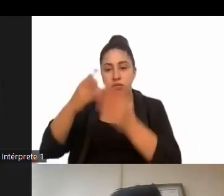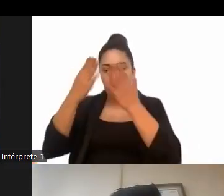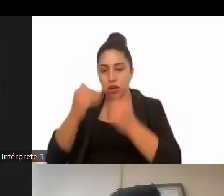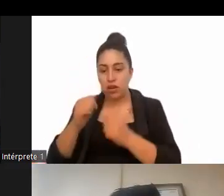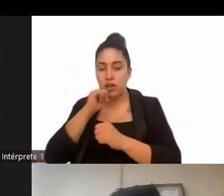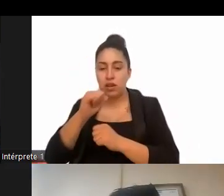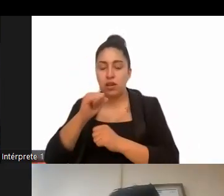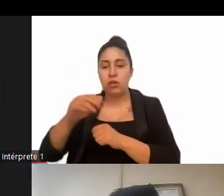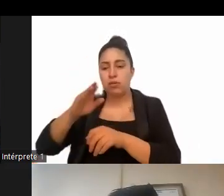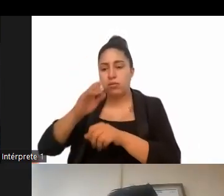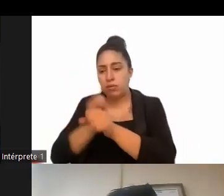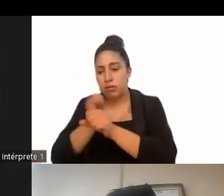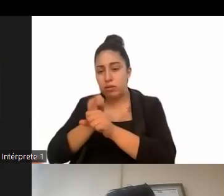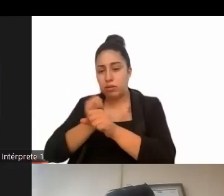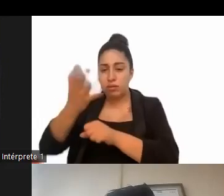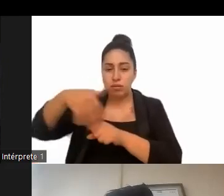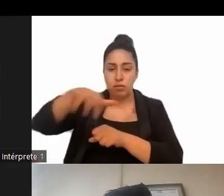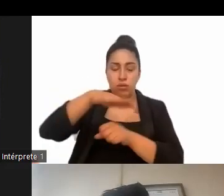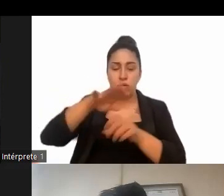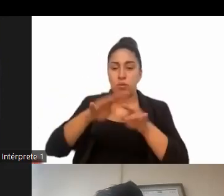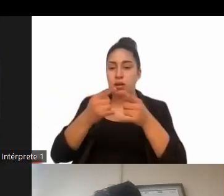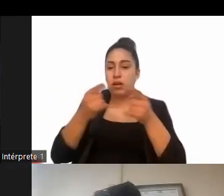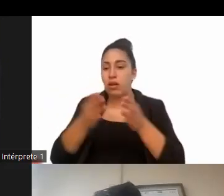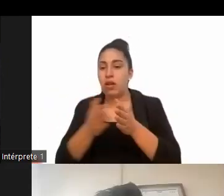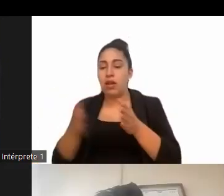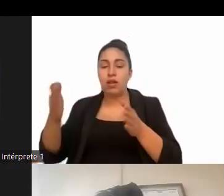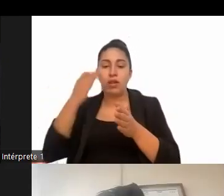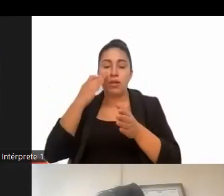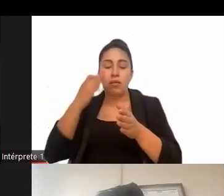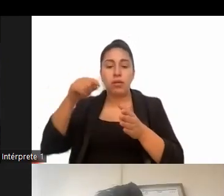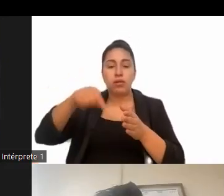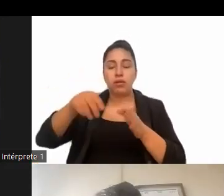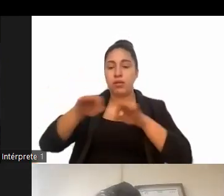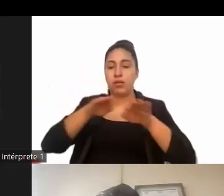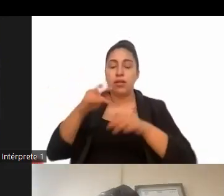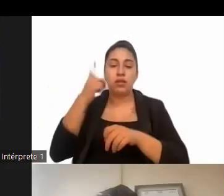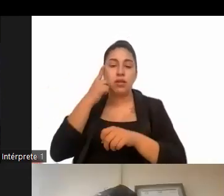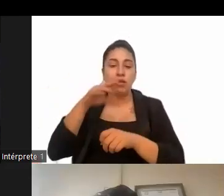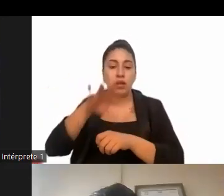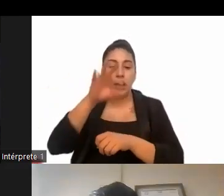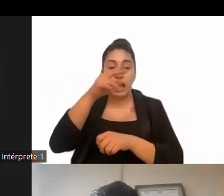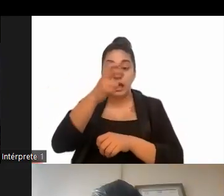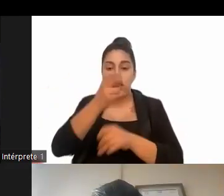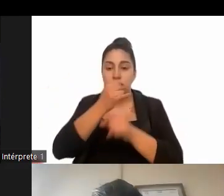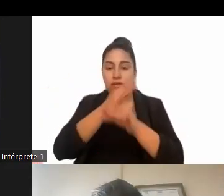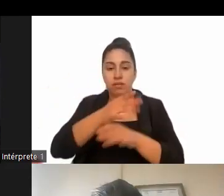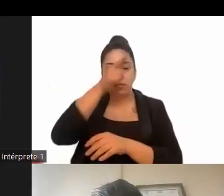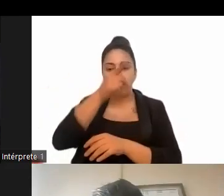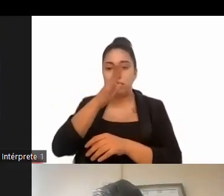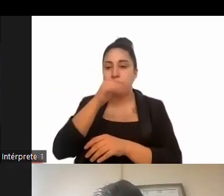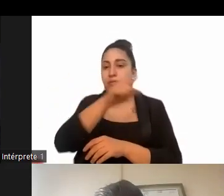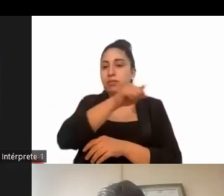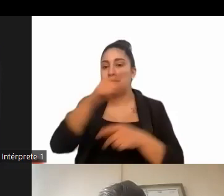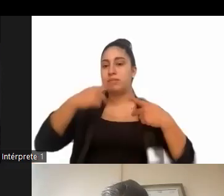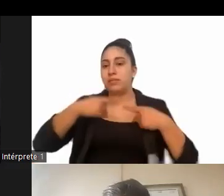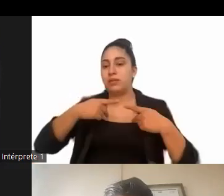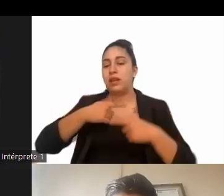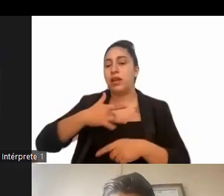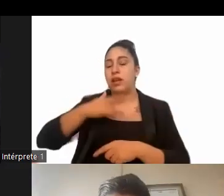una búsqueda en el archivo histórico del proceso parlamentario no se localizó la información de interés del solicitante. Es cuanto.